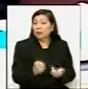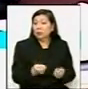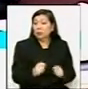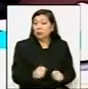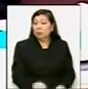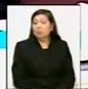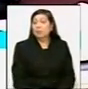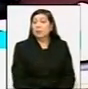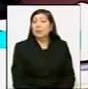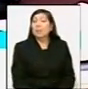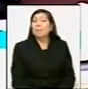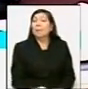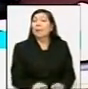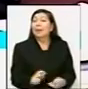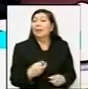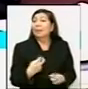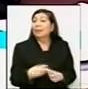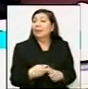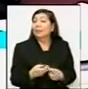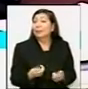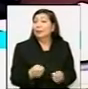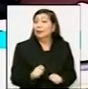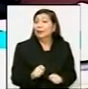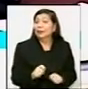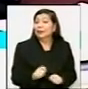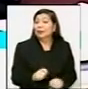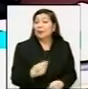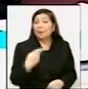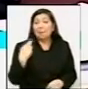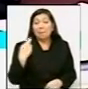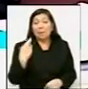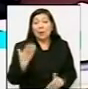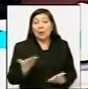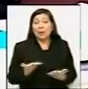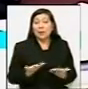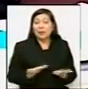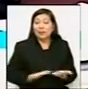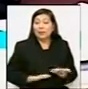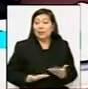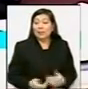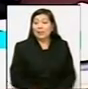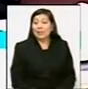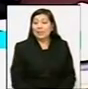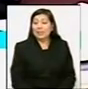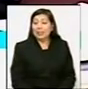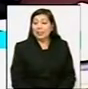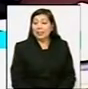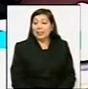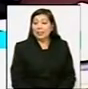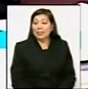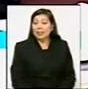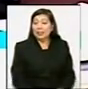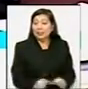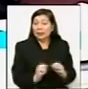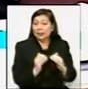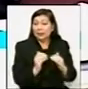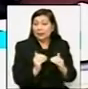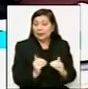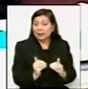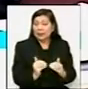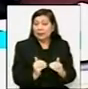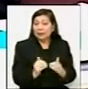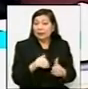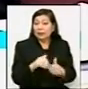suspensión. Pero parece difícil suspender a una organización política en esas condiciones, precisamente de cara a un